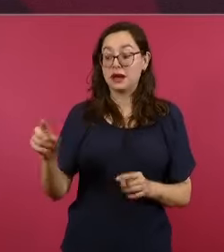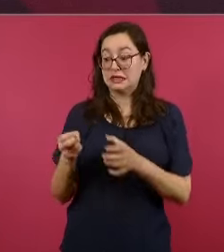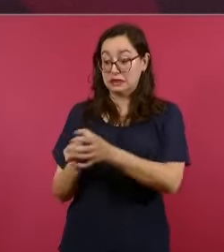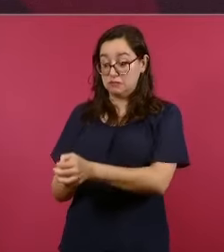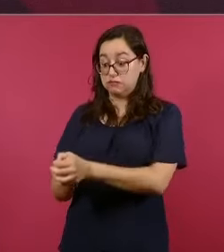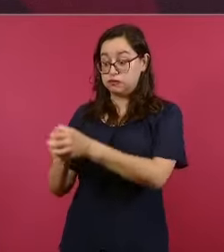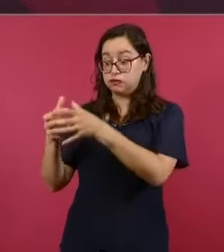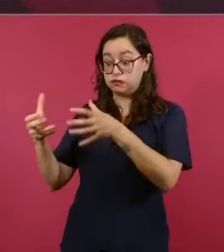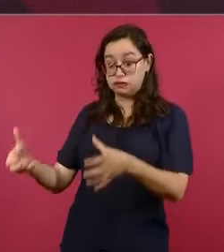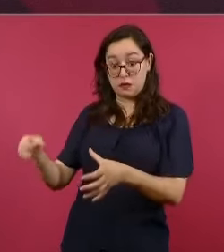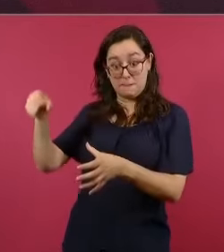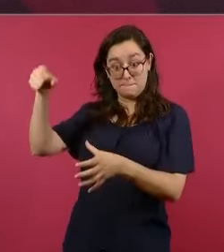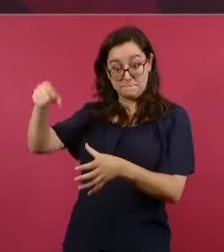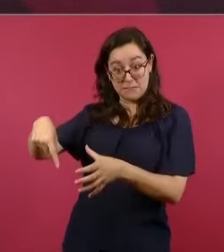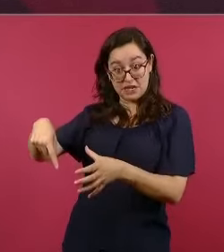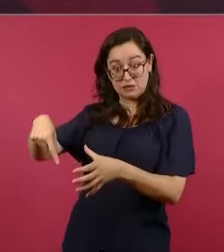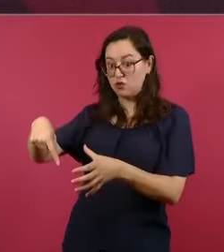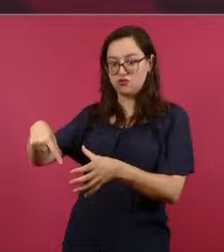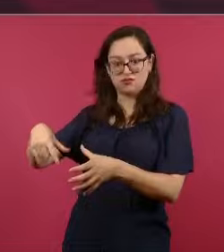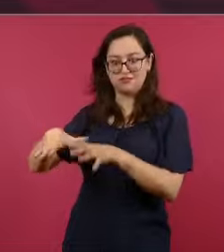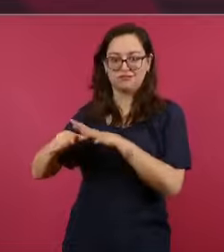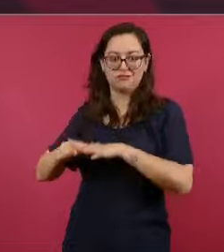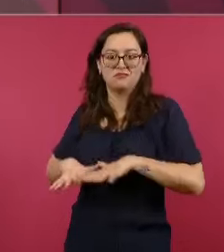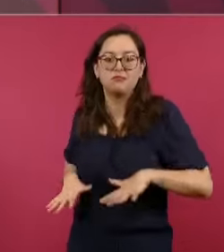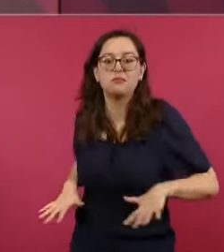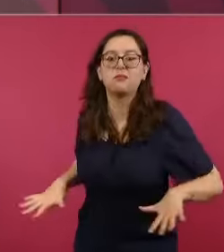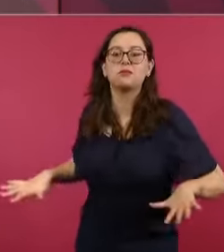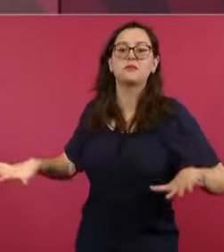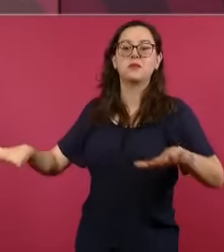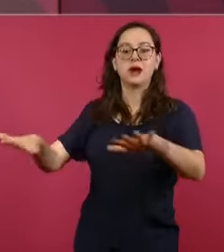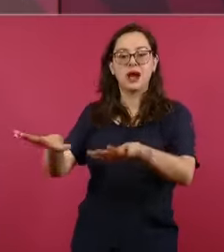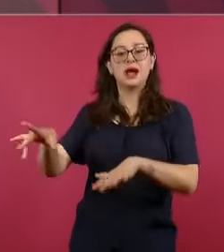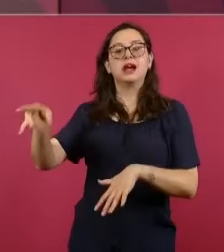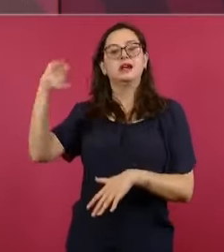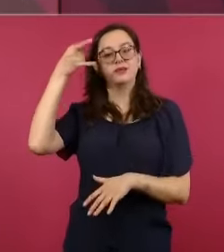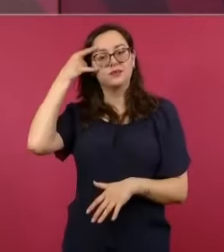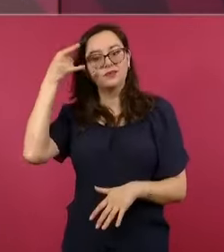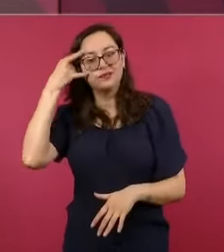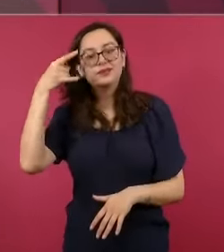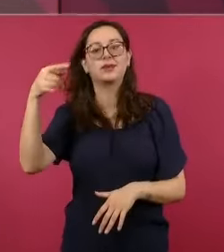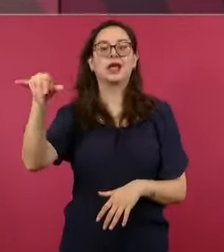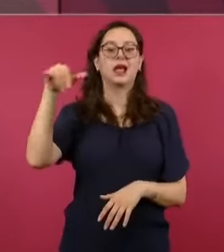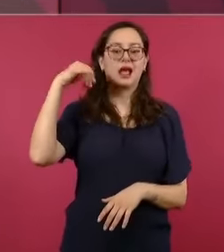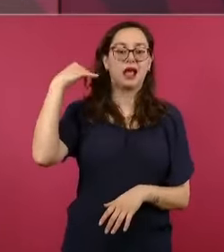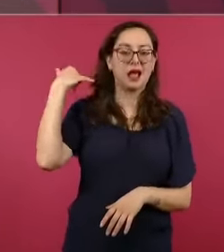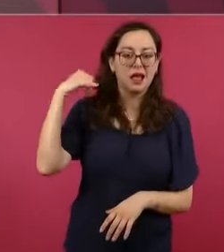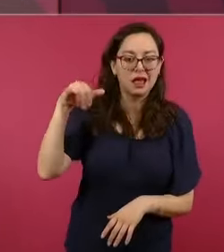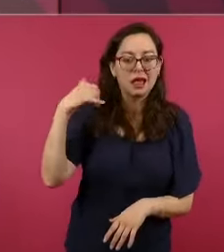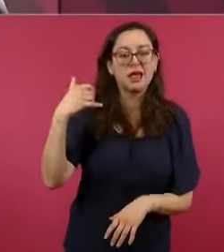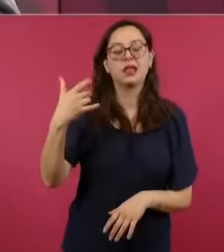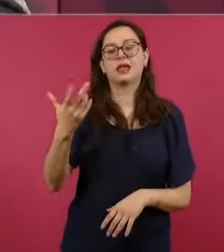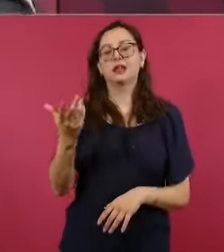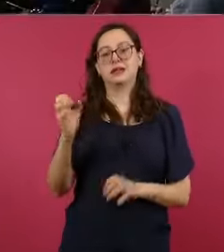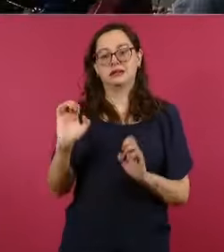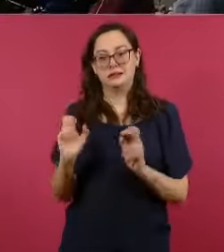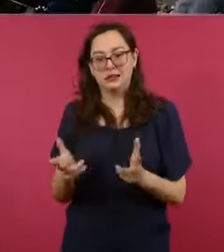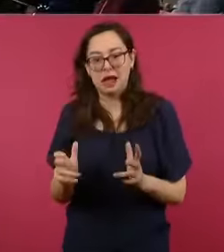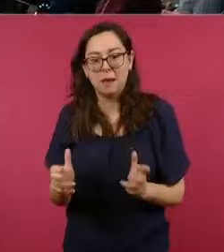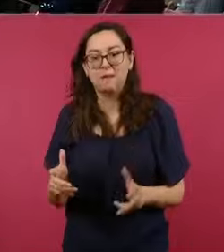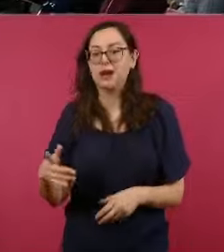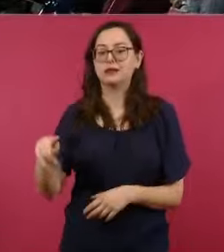de quintanar Ro a Campeche a Tabasco a Chiapas y eso va a